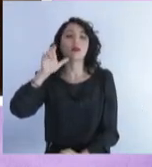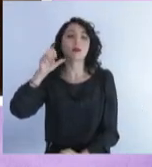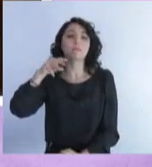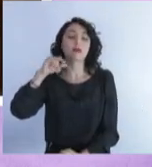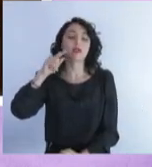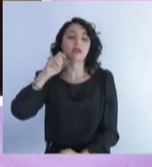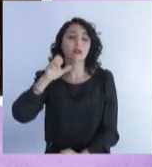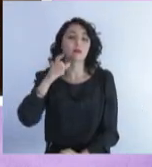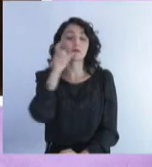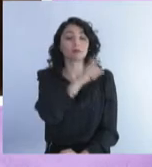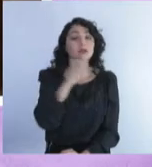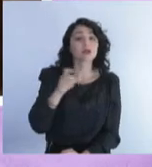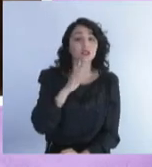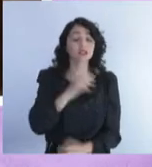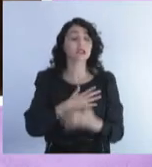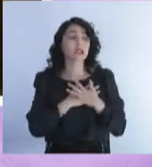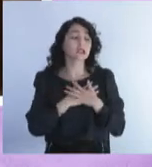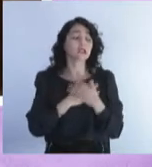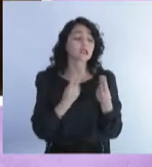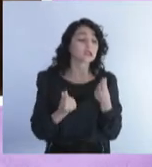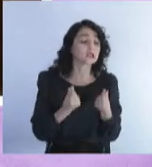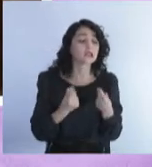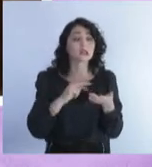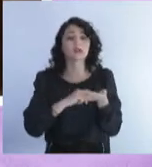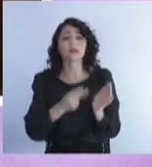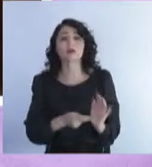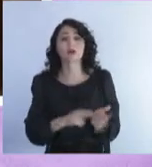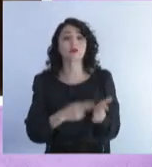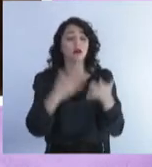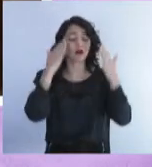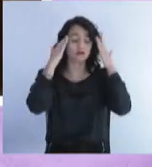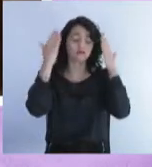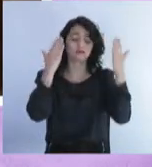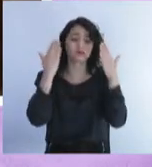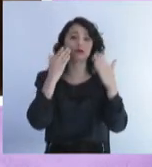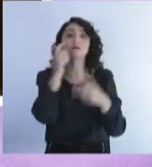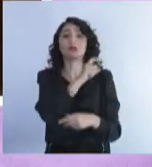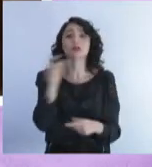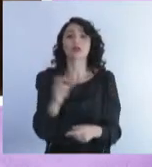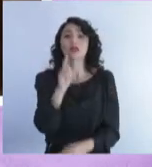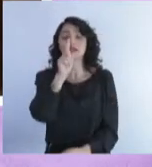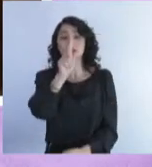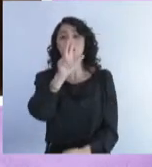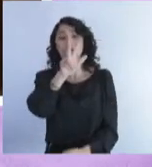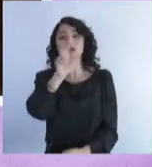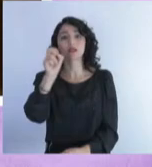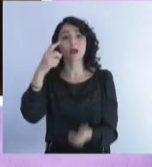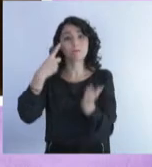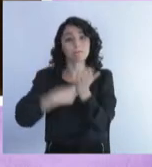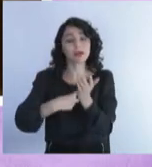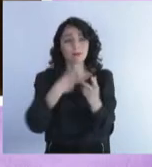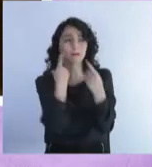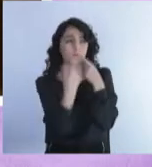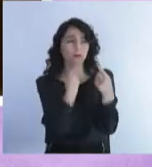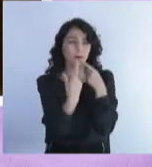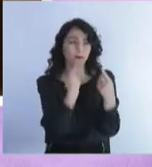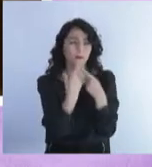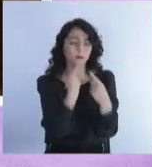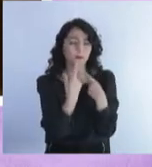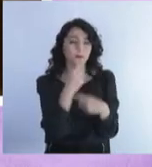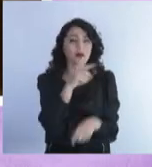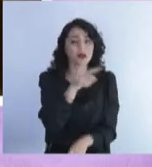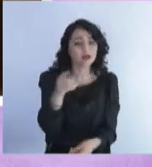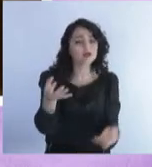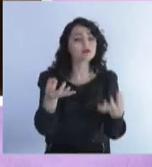social y económica, plataforma que a la fecha ha recibido más de 180.000 consultas. Muestra